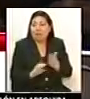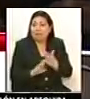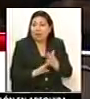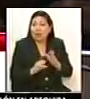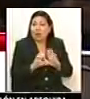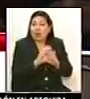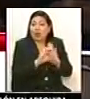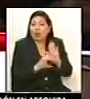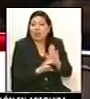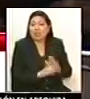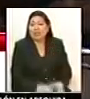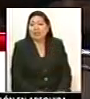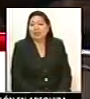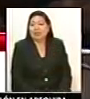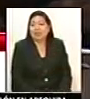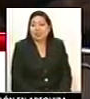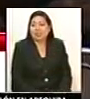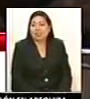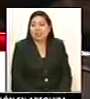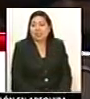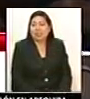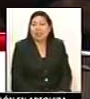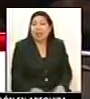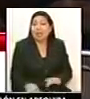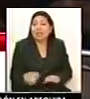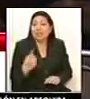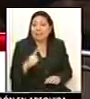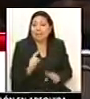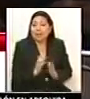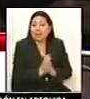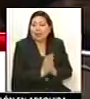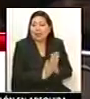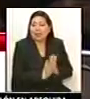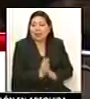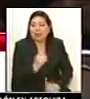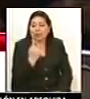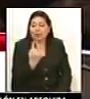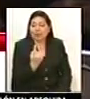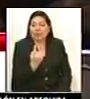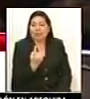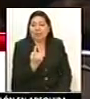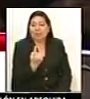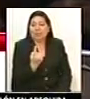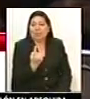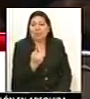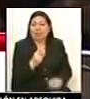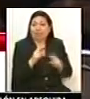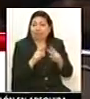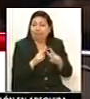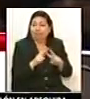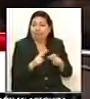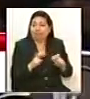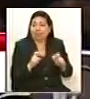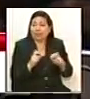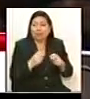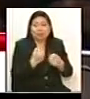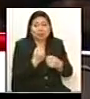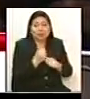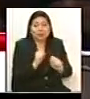la Constitución, justamente se hicieron para beneficiar, uno, la exploración y